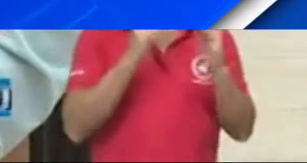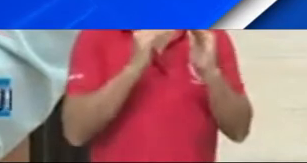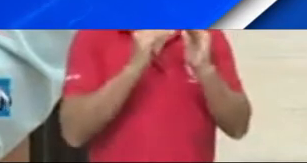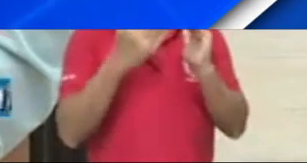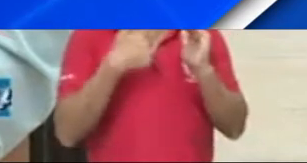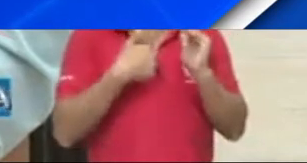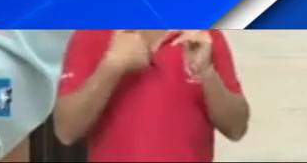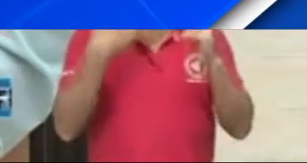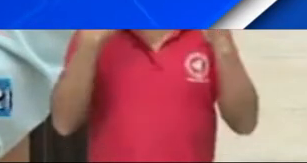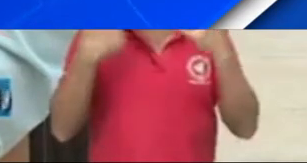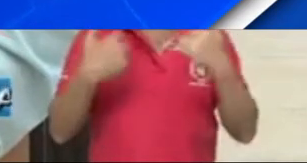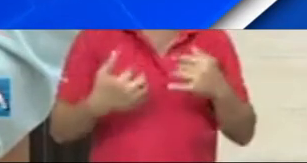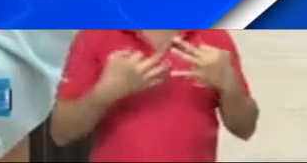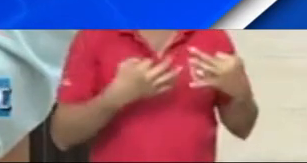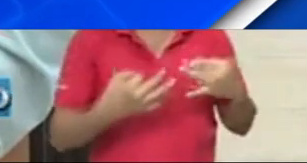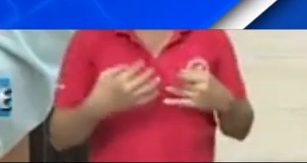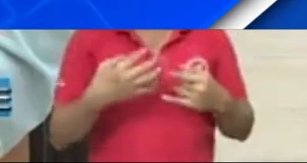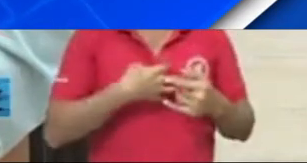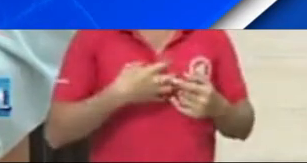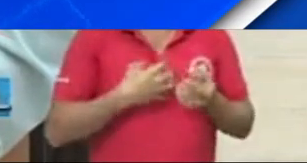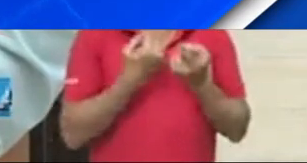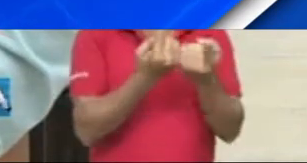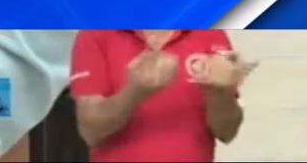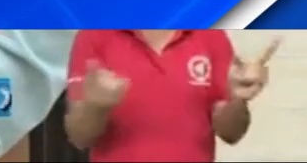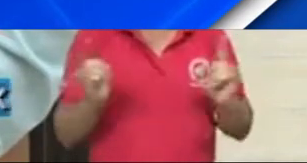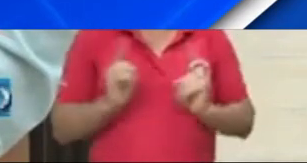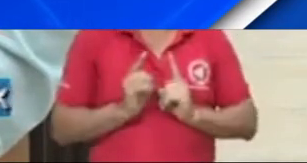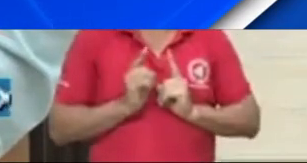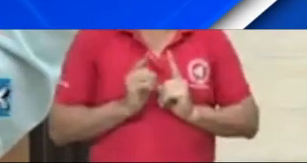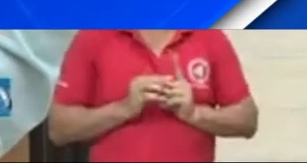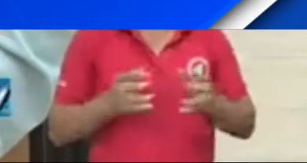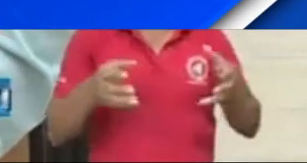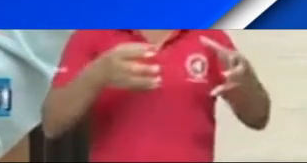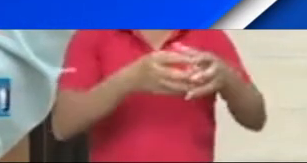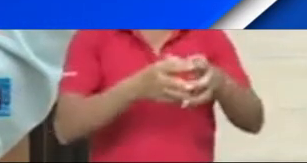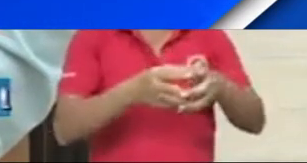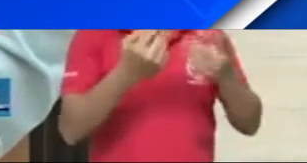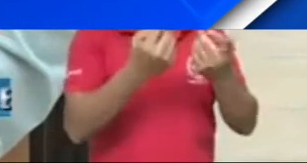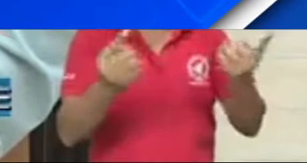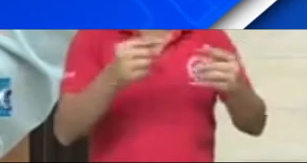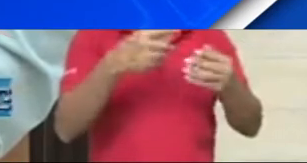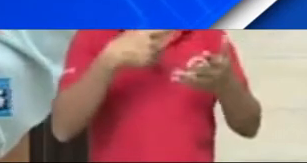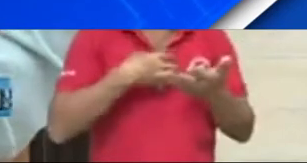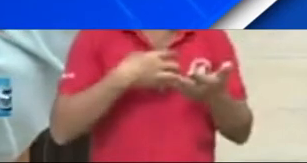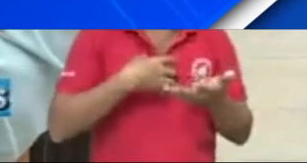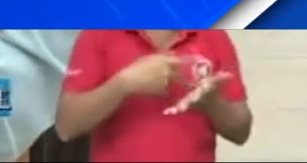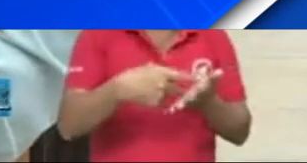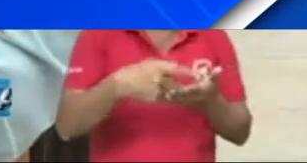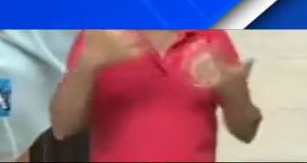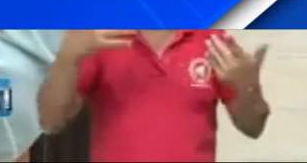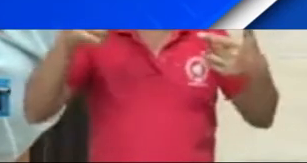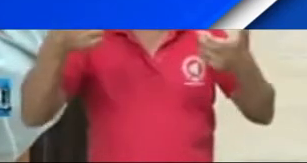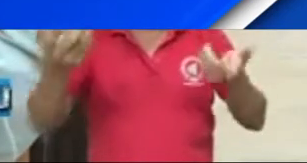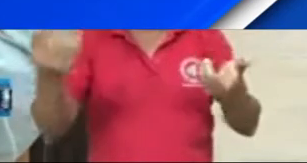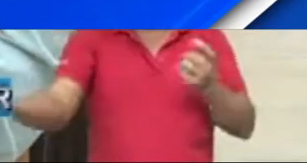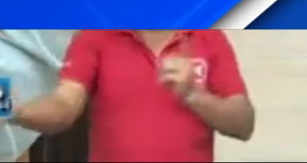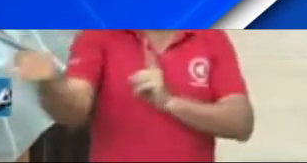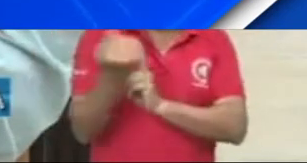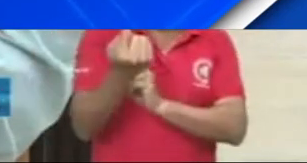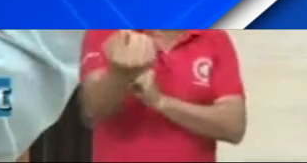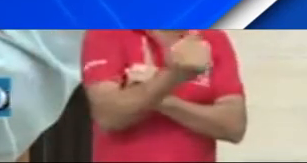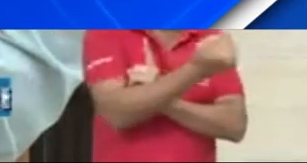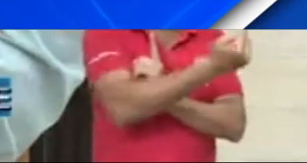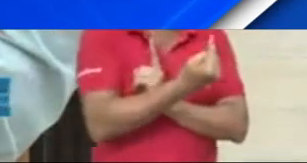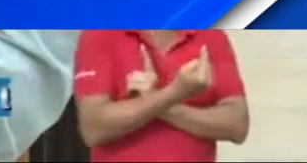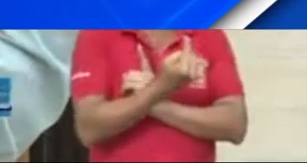su casa a atenderlo en su entorno. La comunidad, el partido, el territorio va al entorno